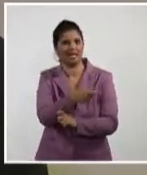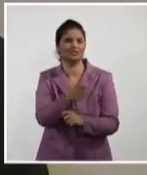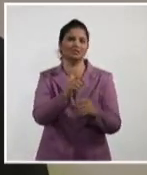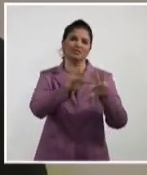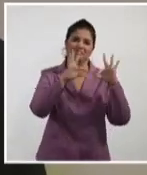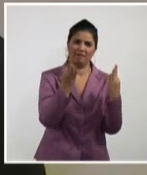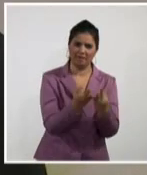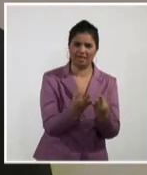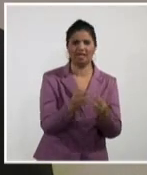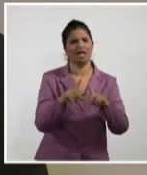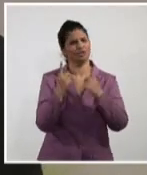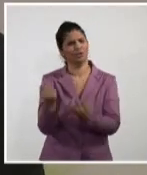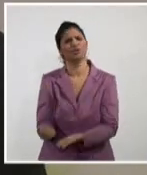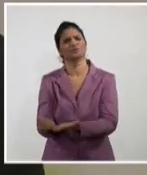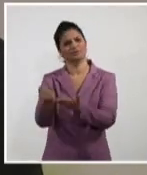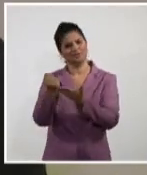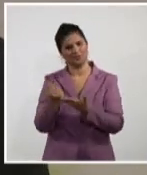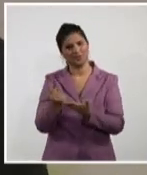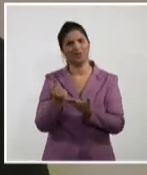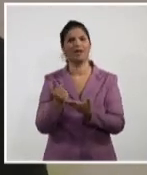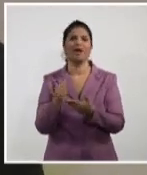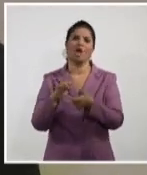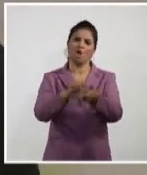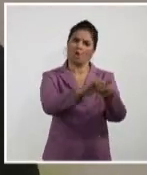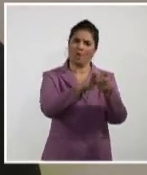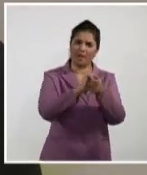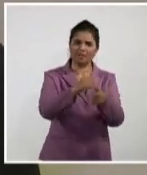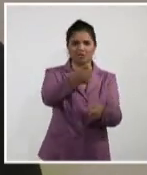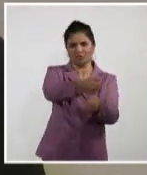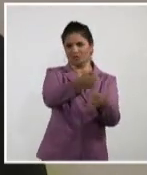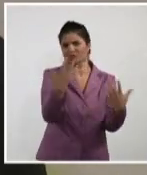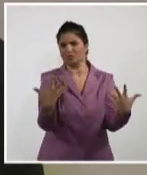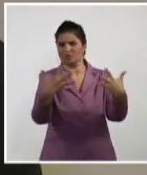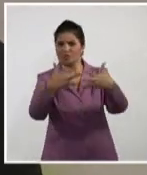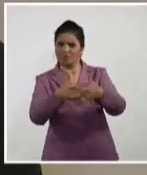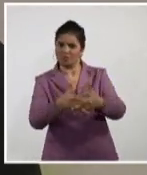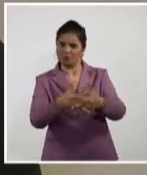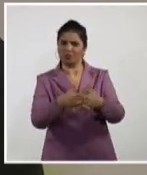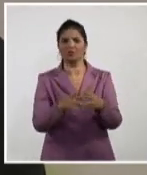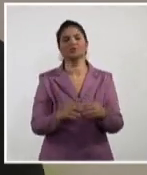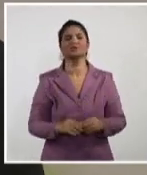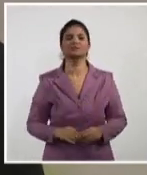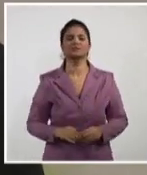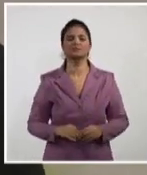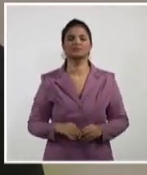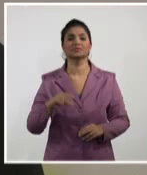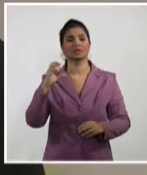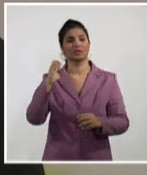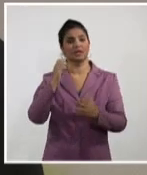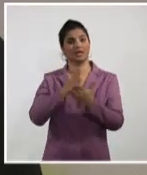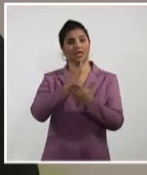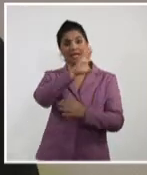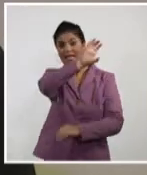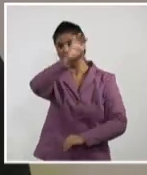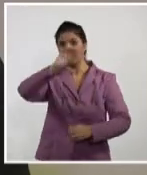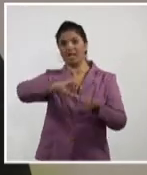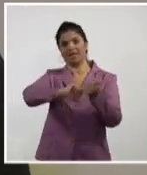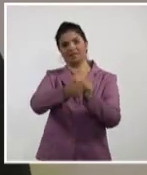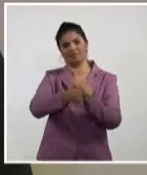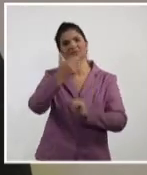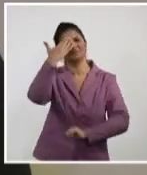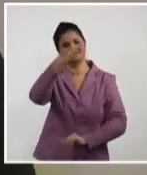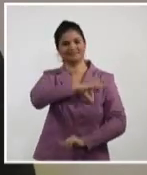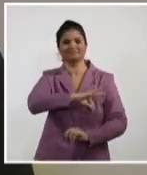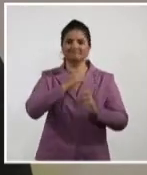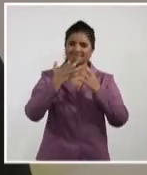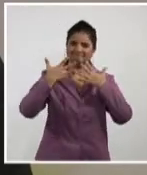nacer, los compañeros que estuvieron conmigo en algunas ocasiones en la ida que practicaron la lucha. Y nada, me siento contento